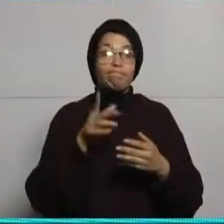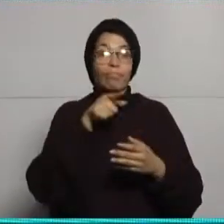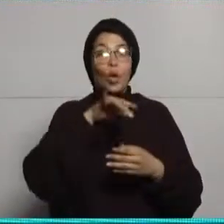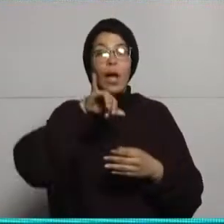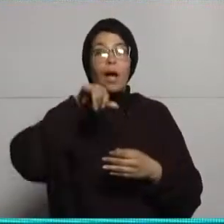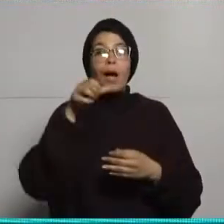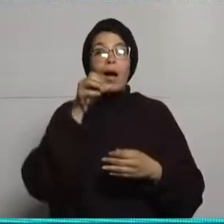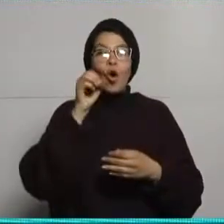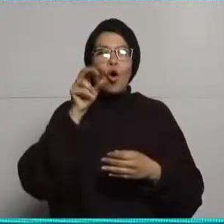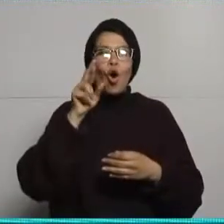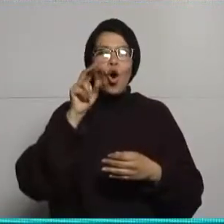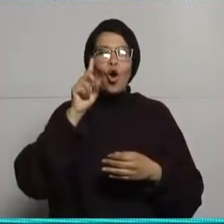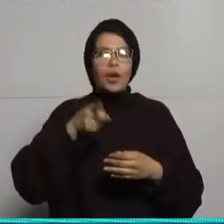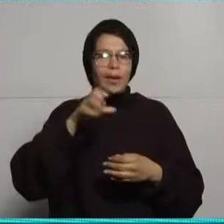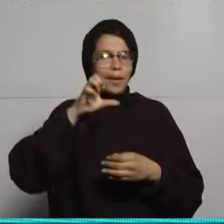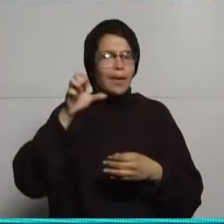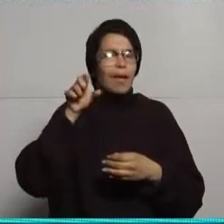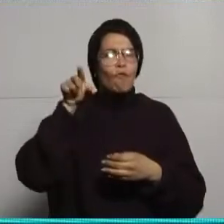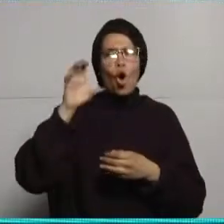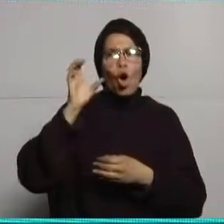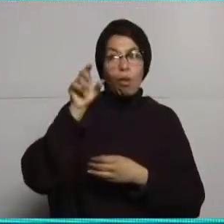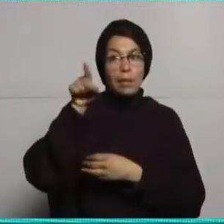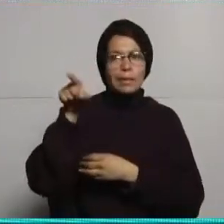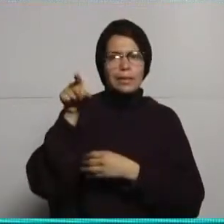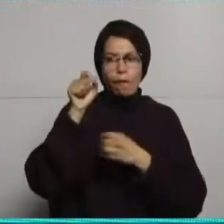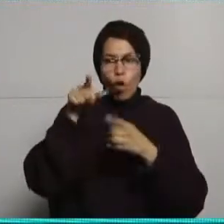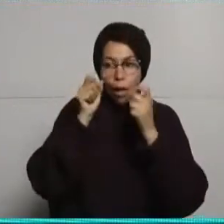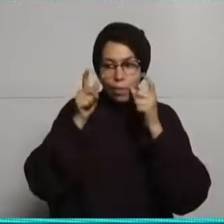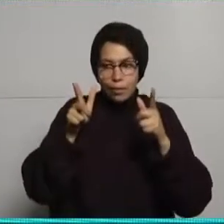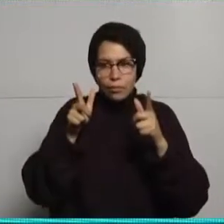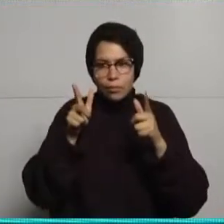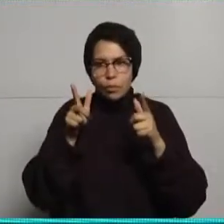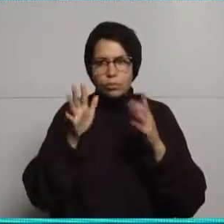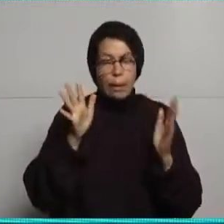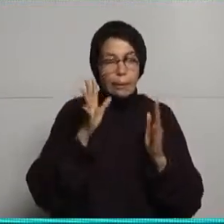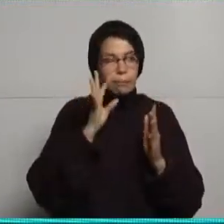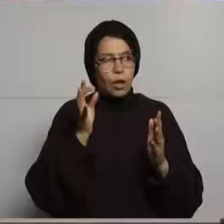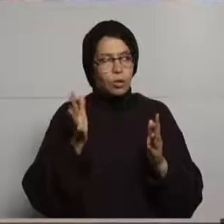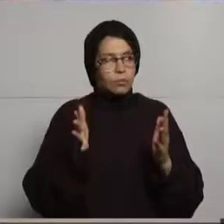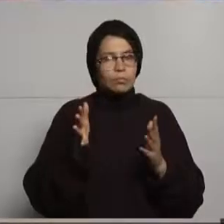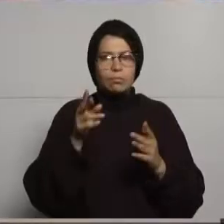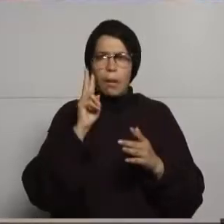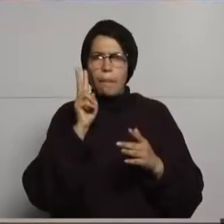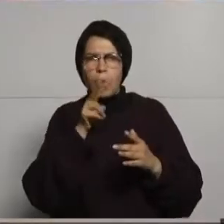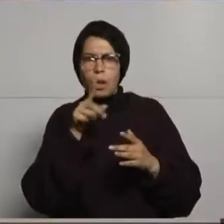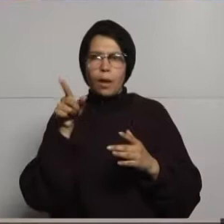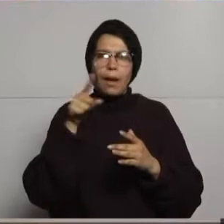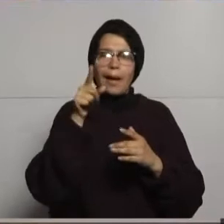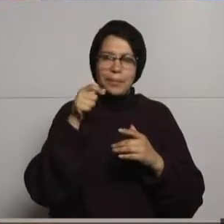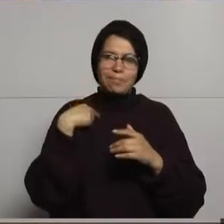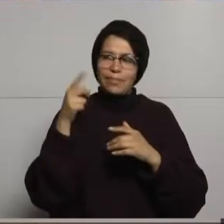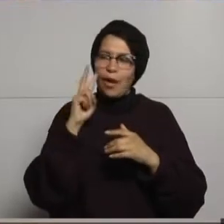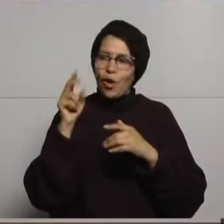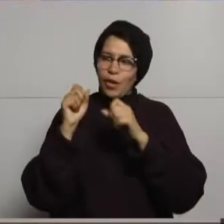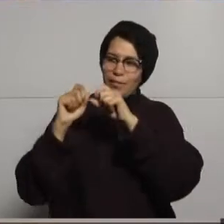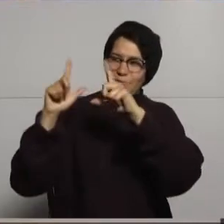¿Estás atento? Bien. Jorge, no sé dónde, perdón, pensé que lo tenía que mirar allá. Ahí te veo,